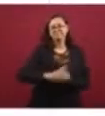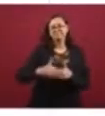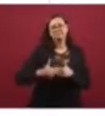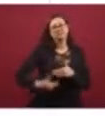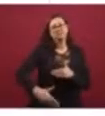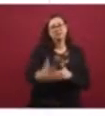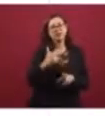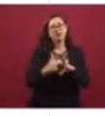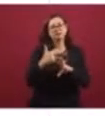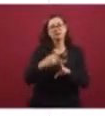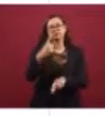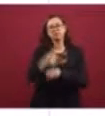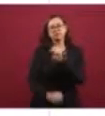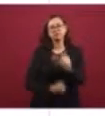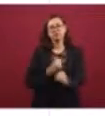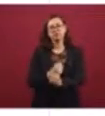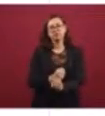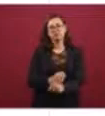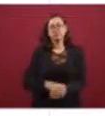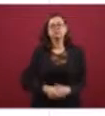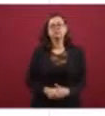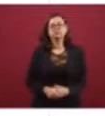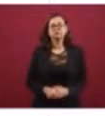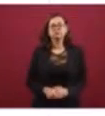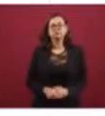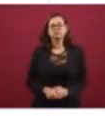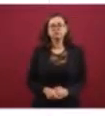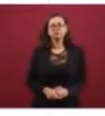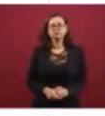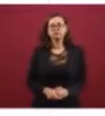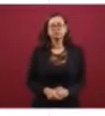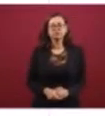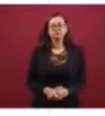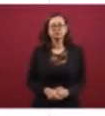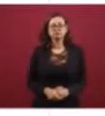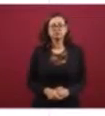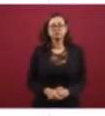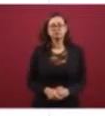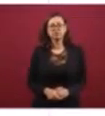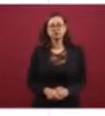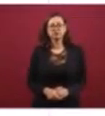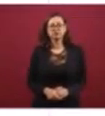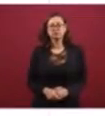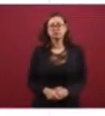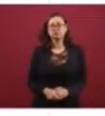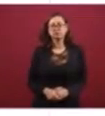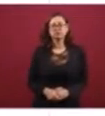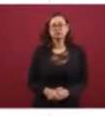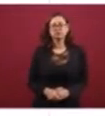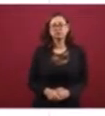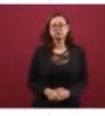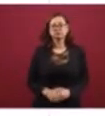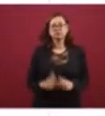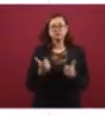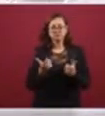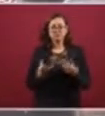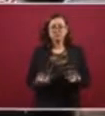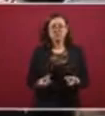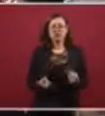y todo el recurso